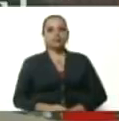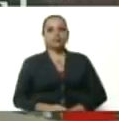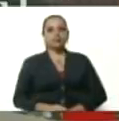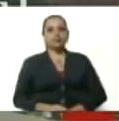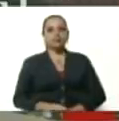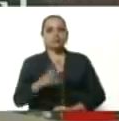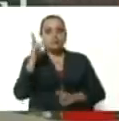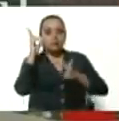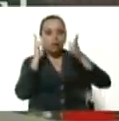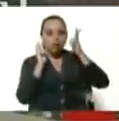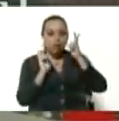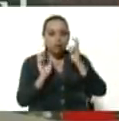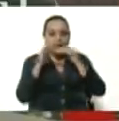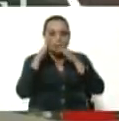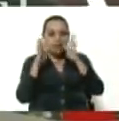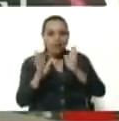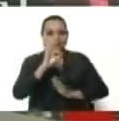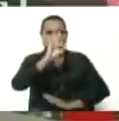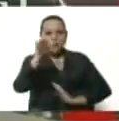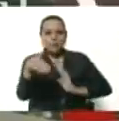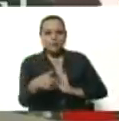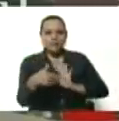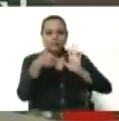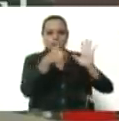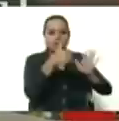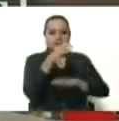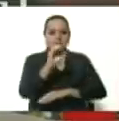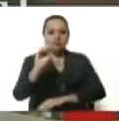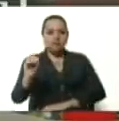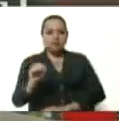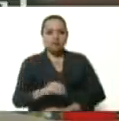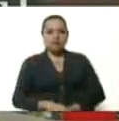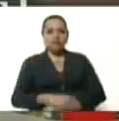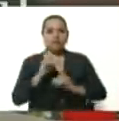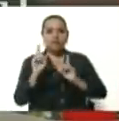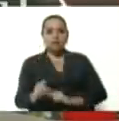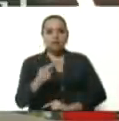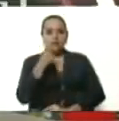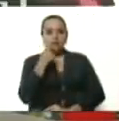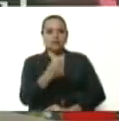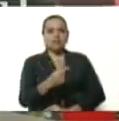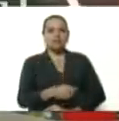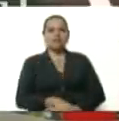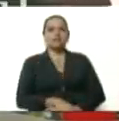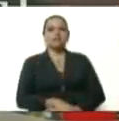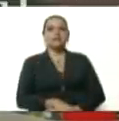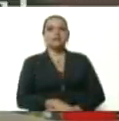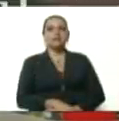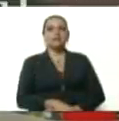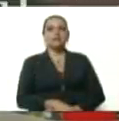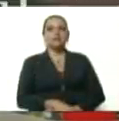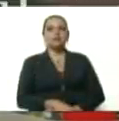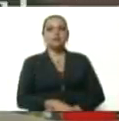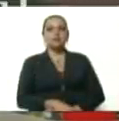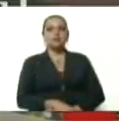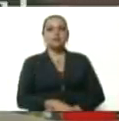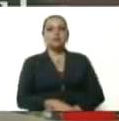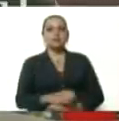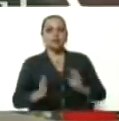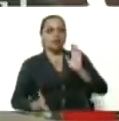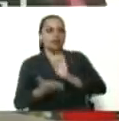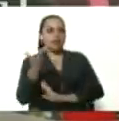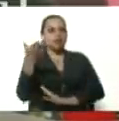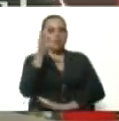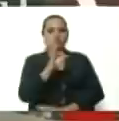Oyendo muy atentamente, 3.600 casos. También hay que decir que un alto